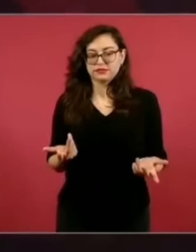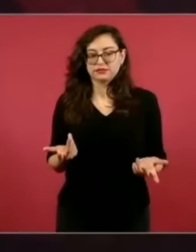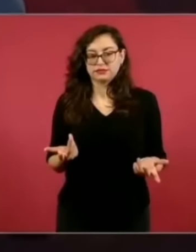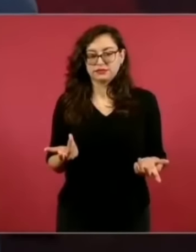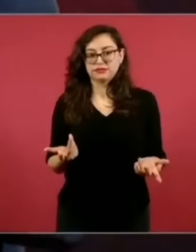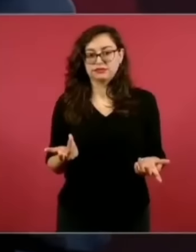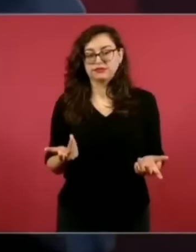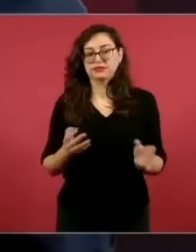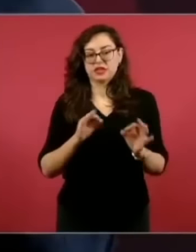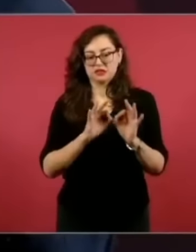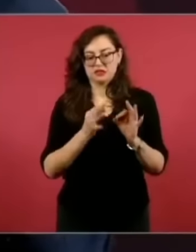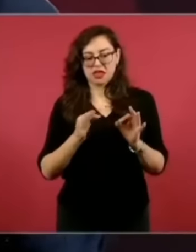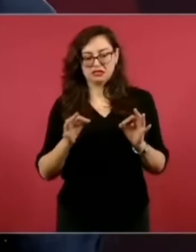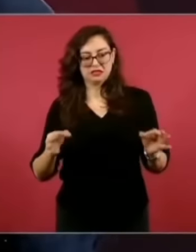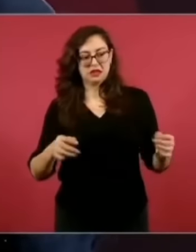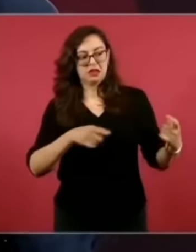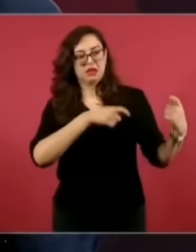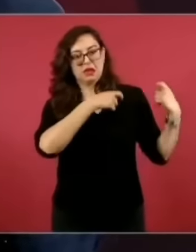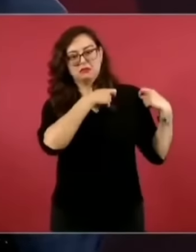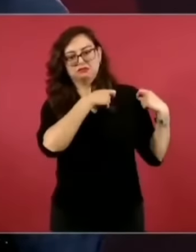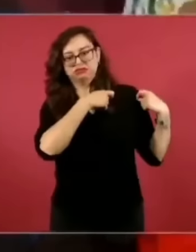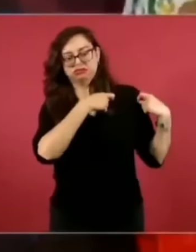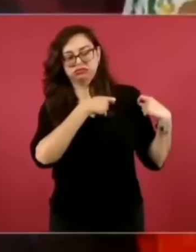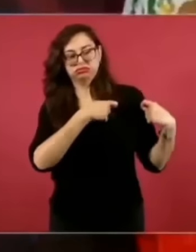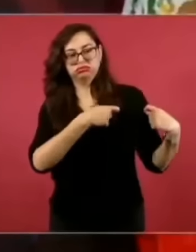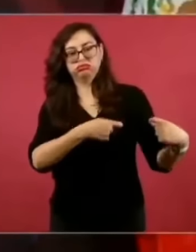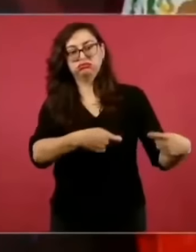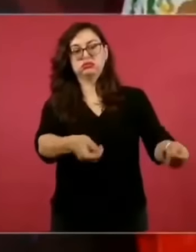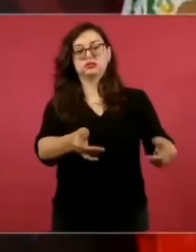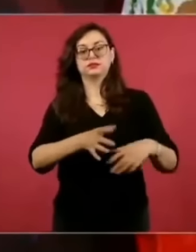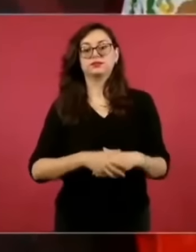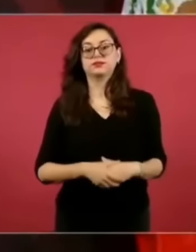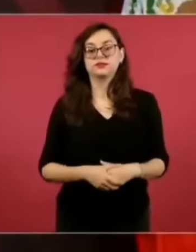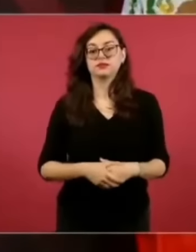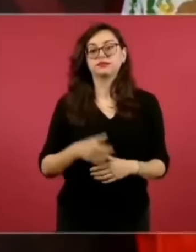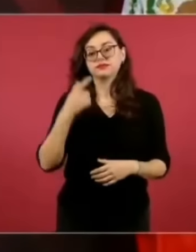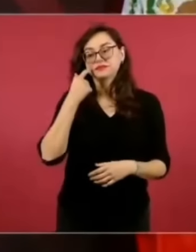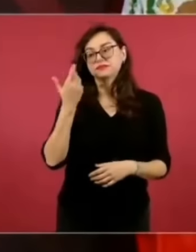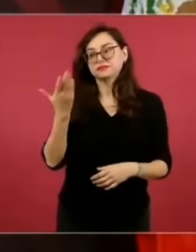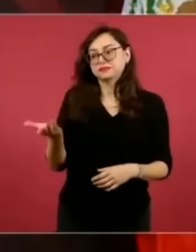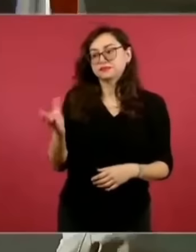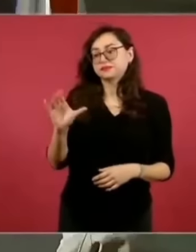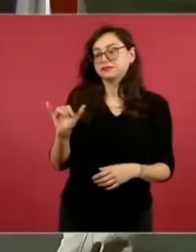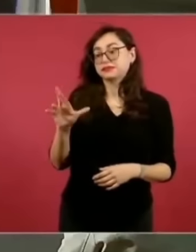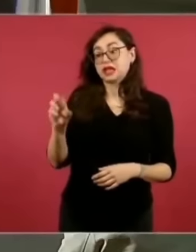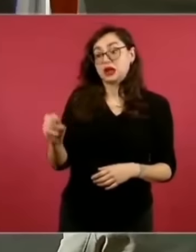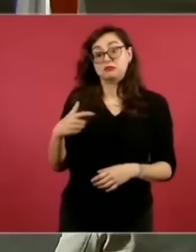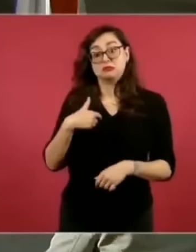son frases, ¿no?, que se van repitiendo. Pero miren lo que dice,